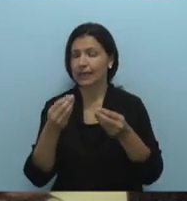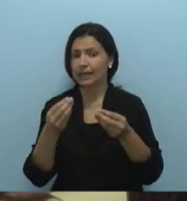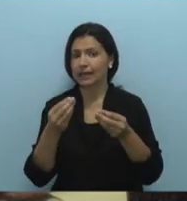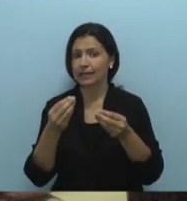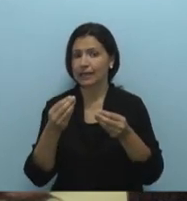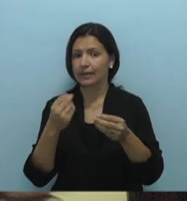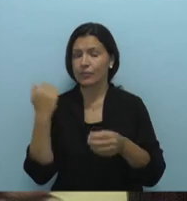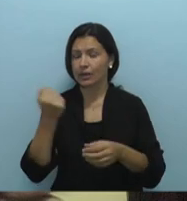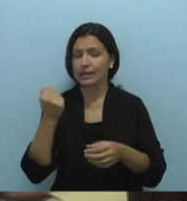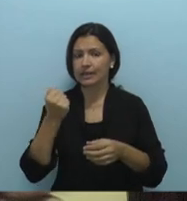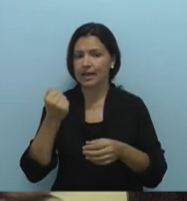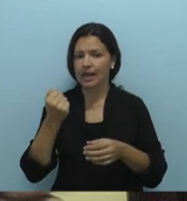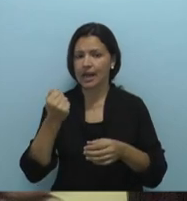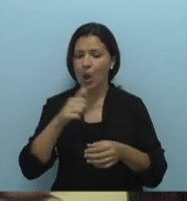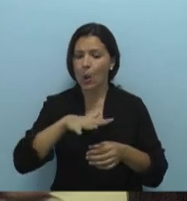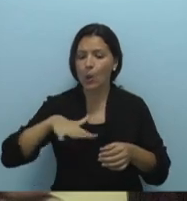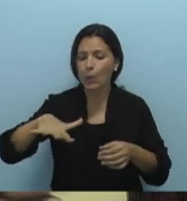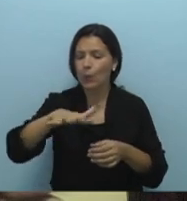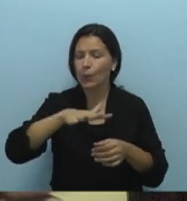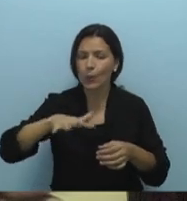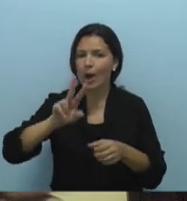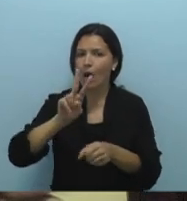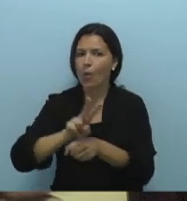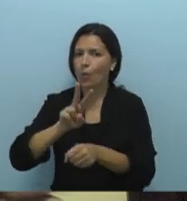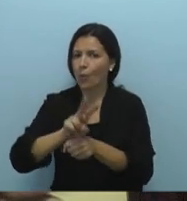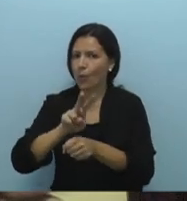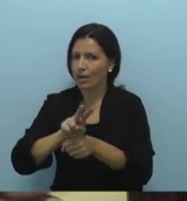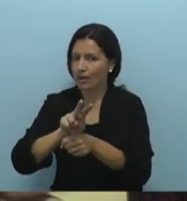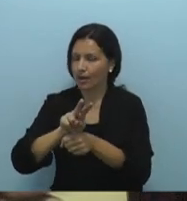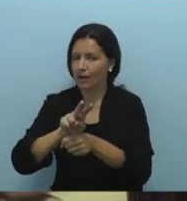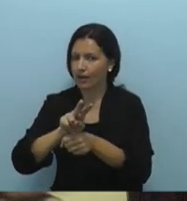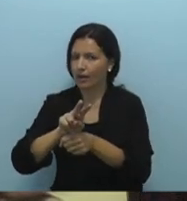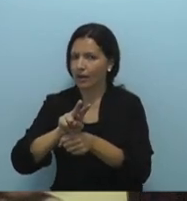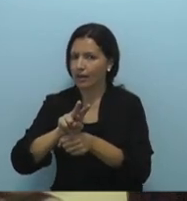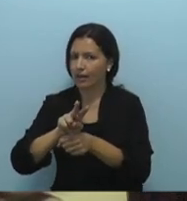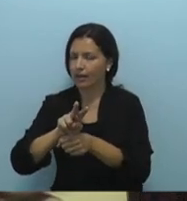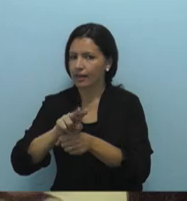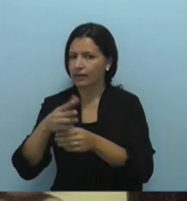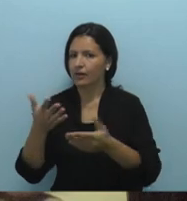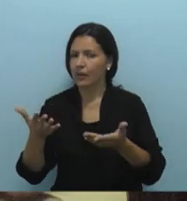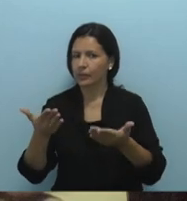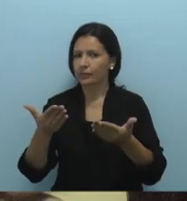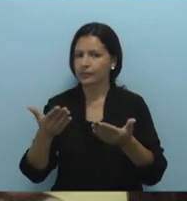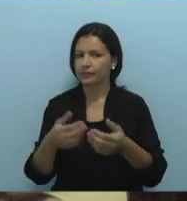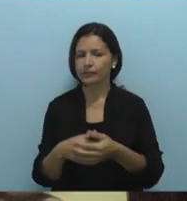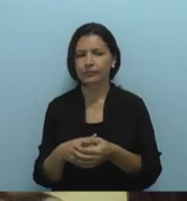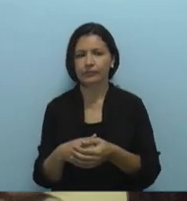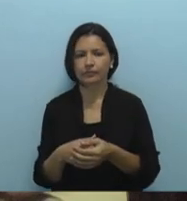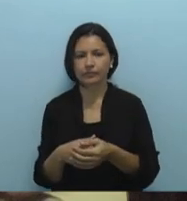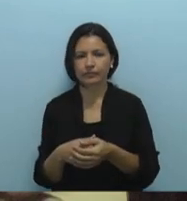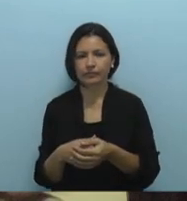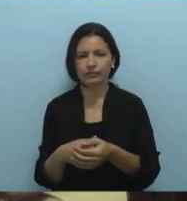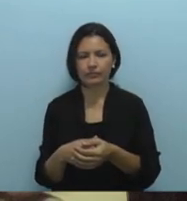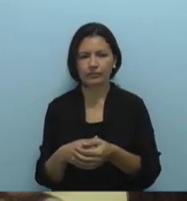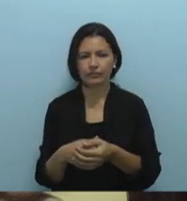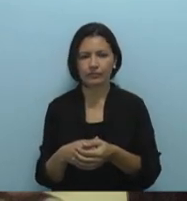el contexto de cuidado para que justamente ese voluntariado tenga el espacio para que sirva justamente